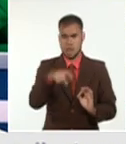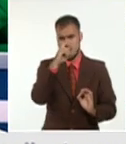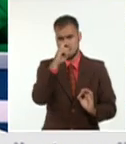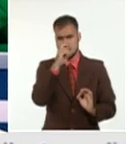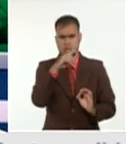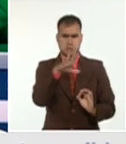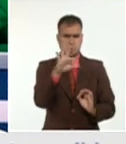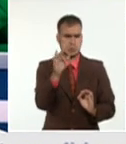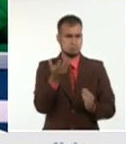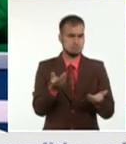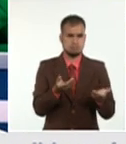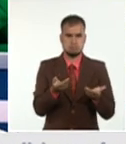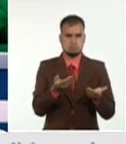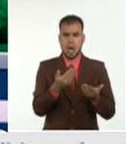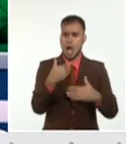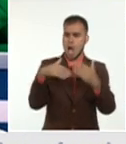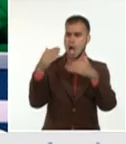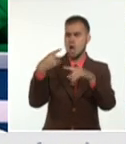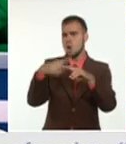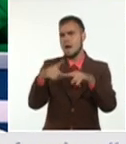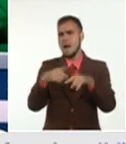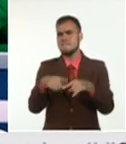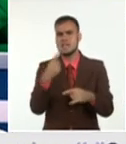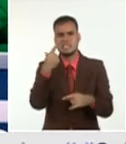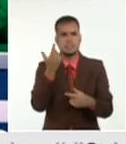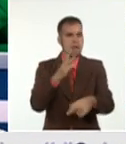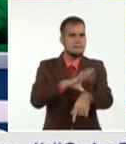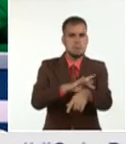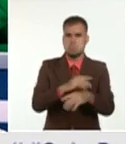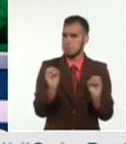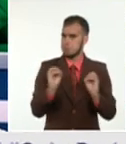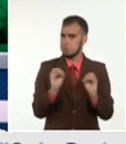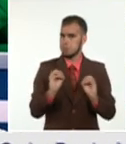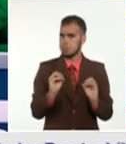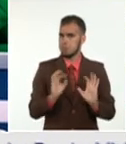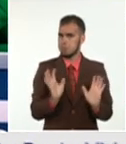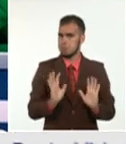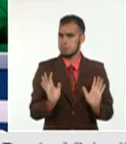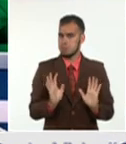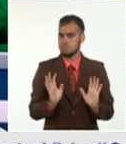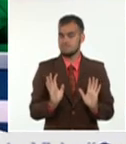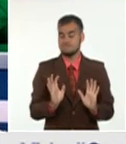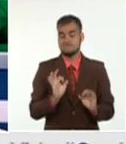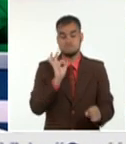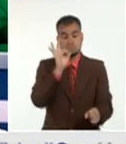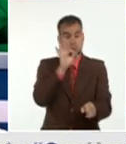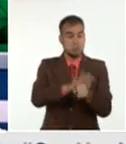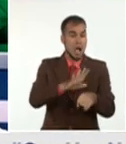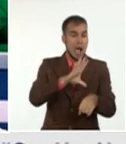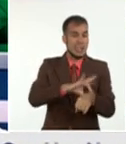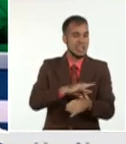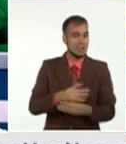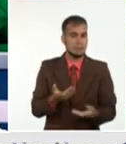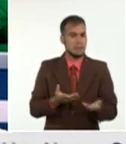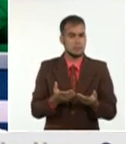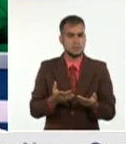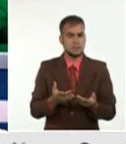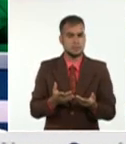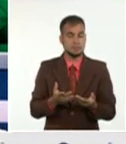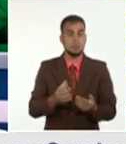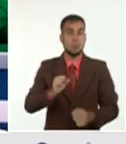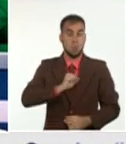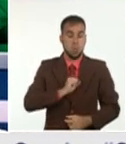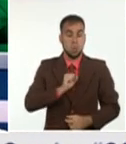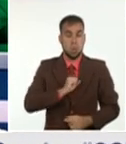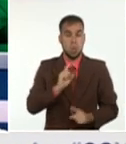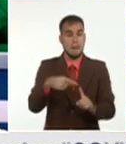sin antecedentes de padecer de ninguna enfermedad y que inicialmente presentó tos seca y falta de